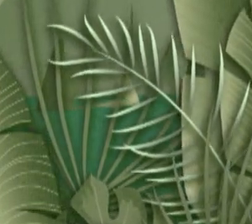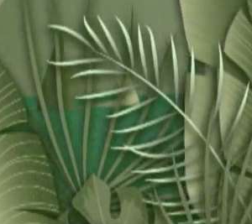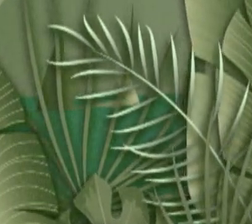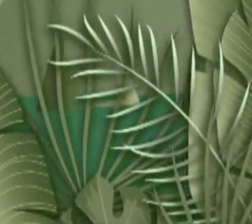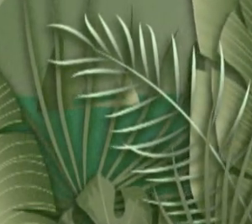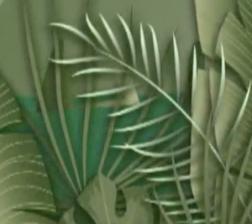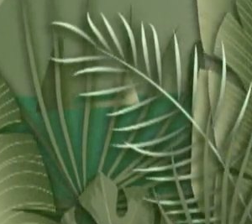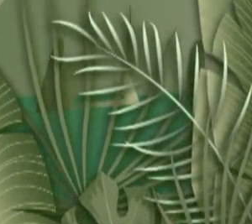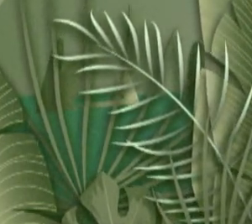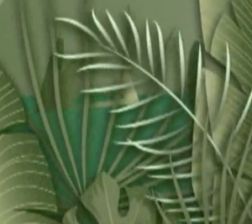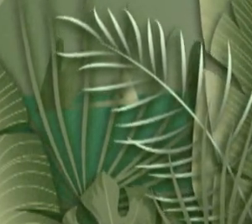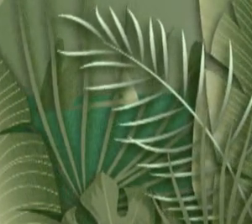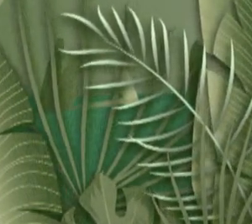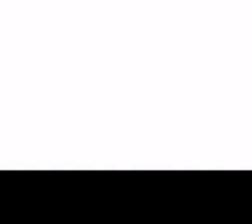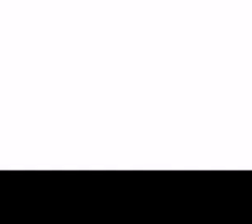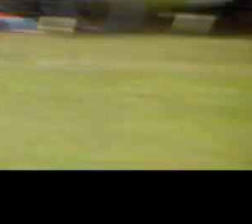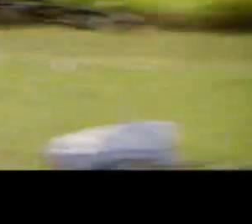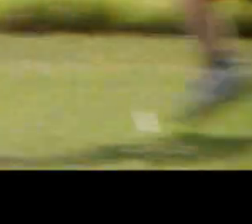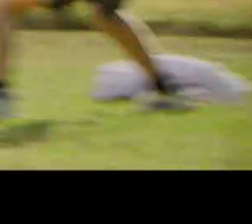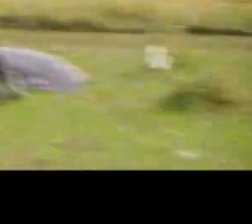Solo por la televisión pública.